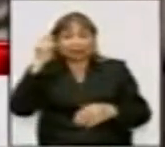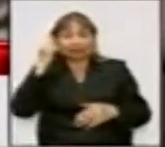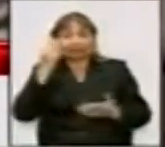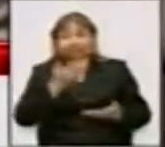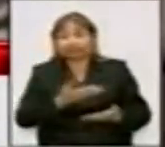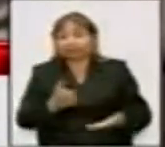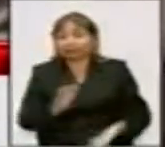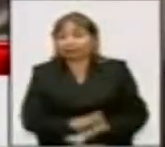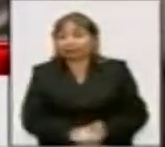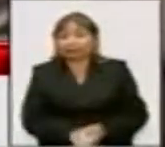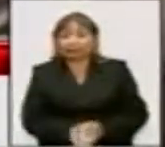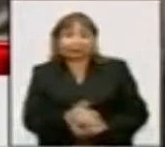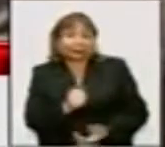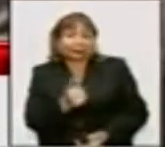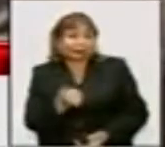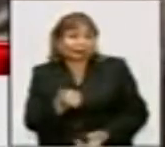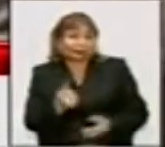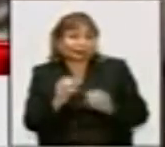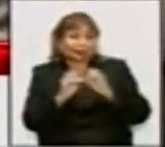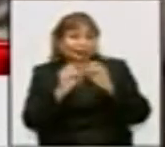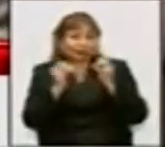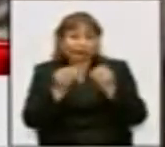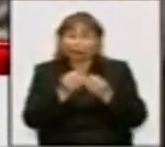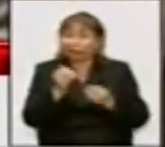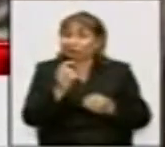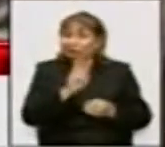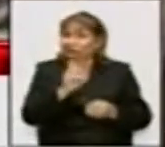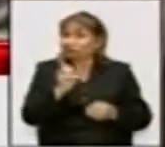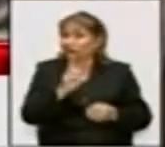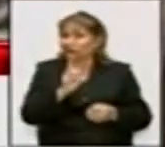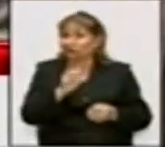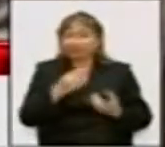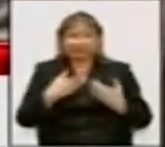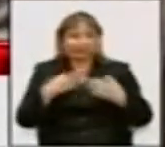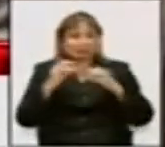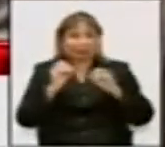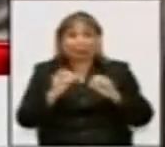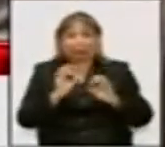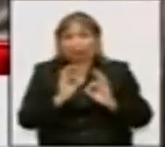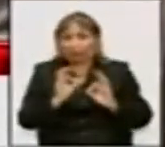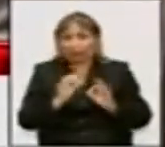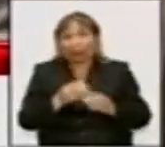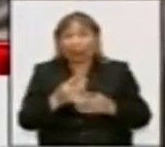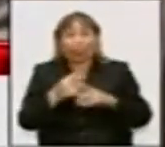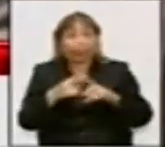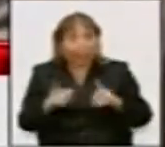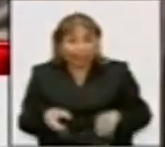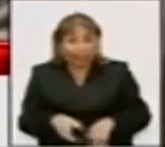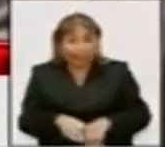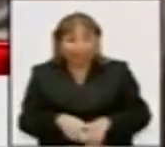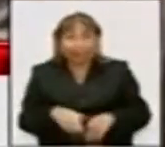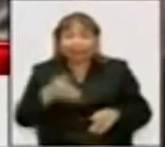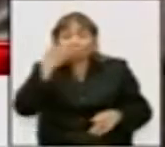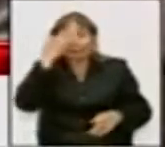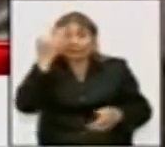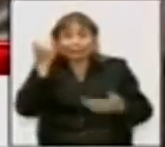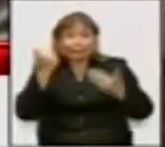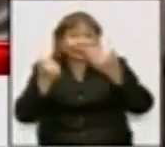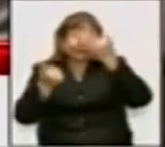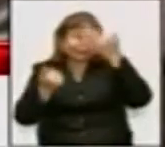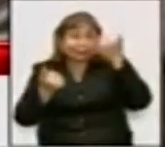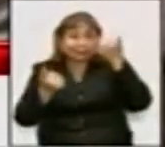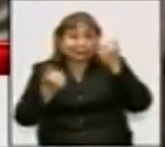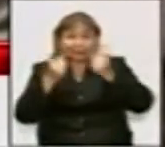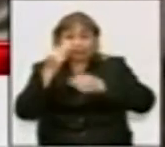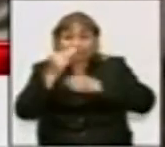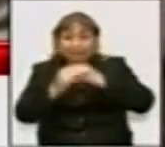pero los otros órganos que hacen función judicial ahí no no deben ser nada pero sin embargo no se puede olvidar por lo menos en el